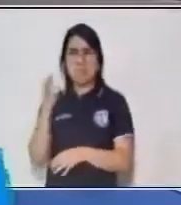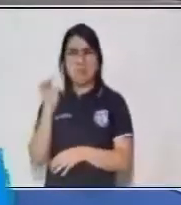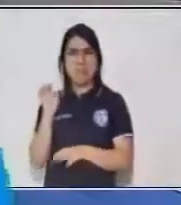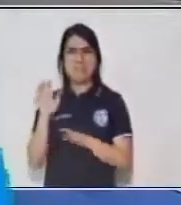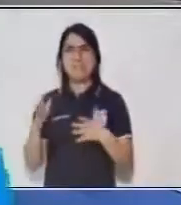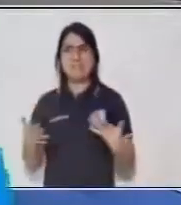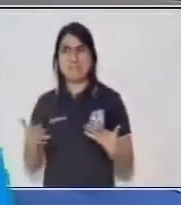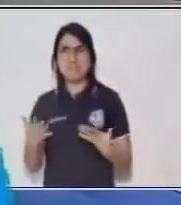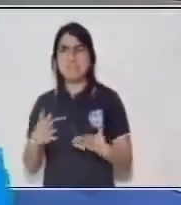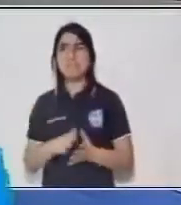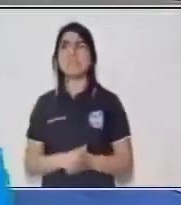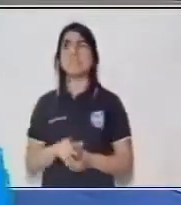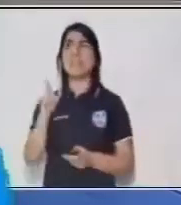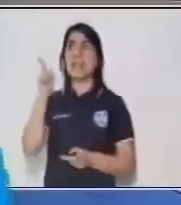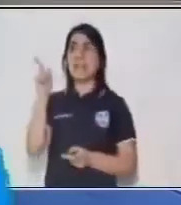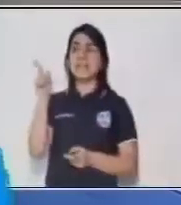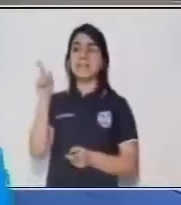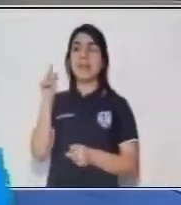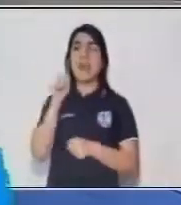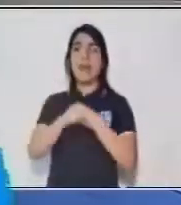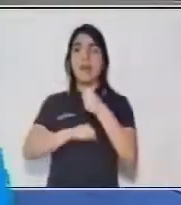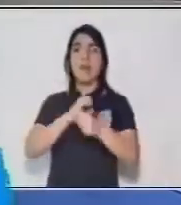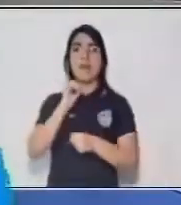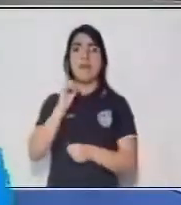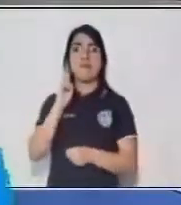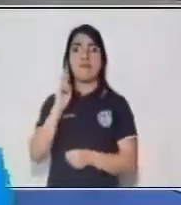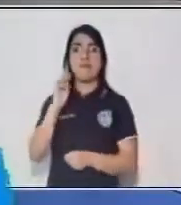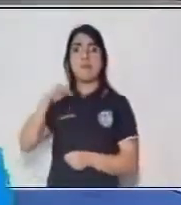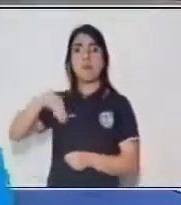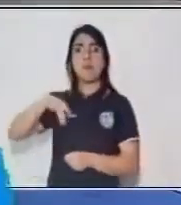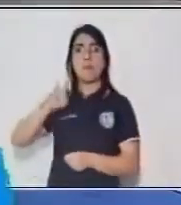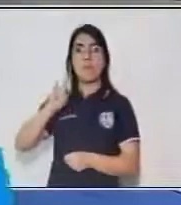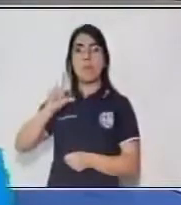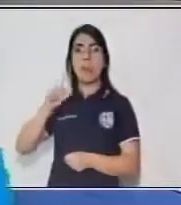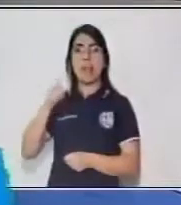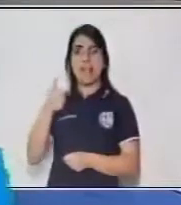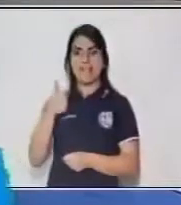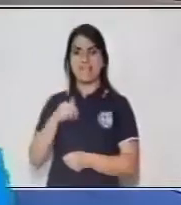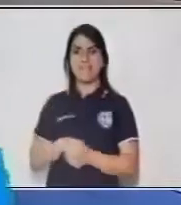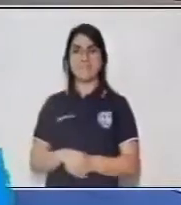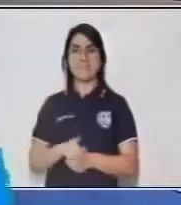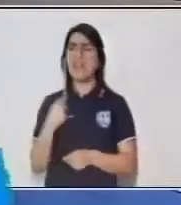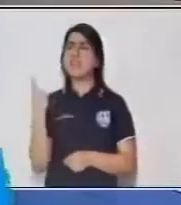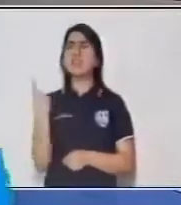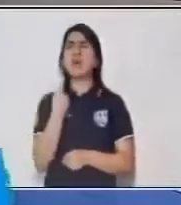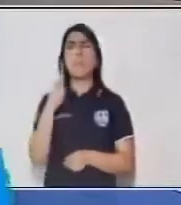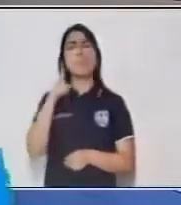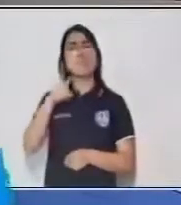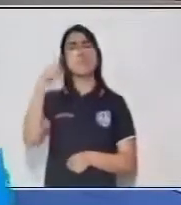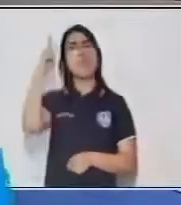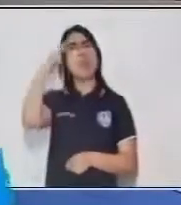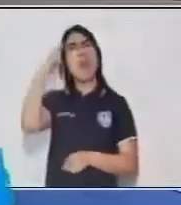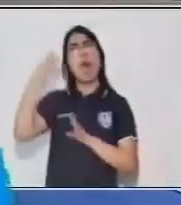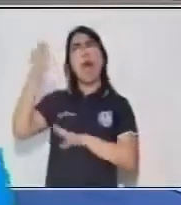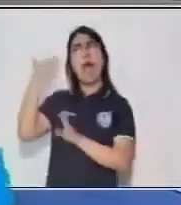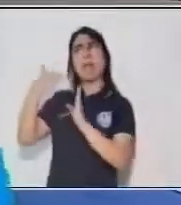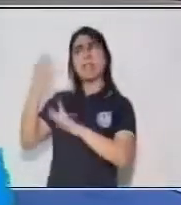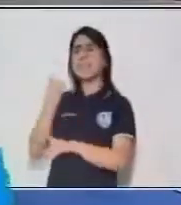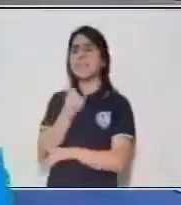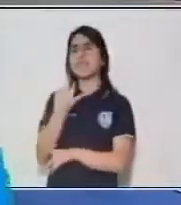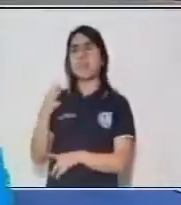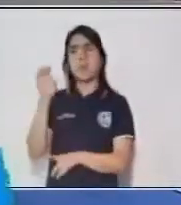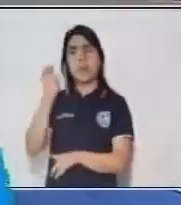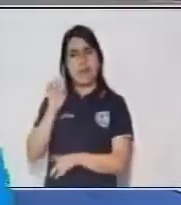una clase anterior. Entonces solo es para que recuerdes el número E, que es una constante muy importante